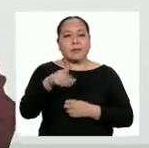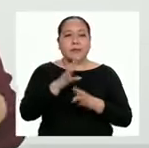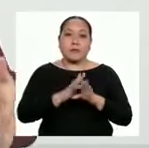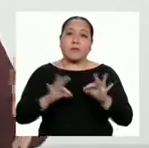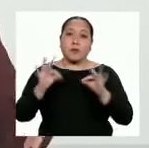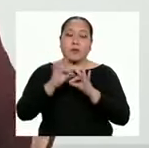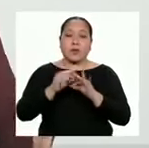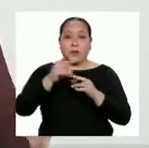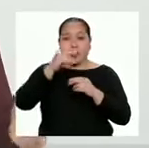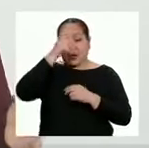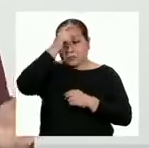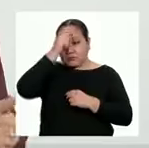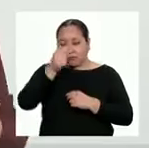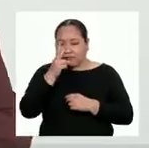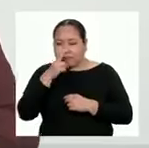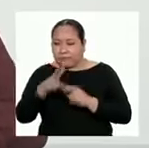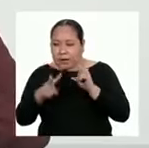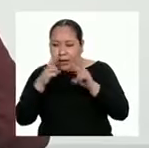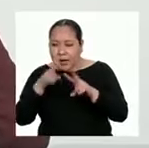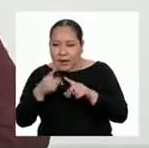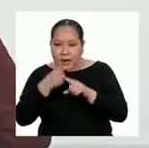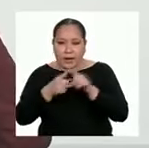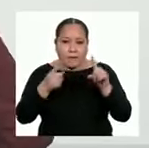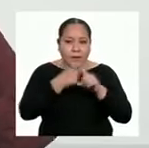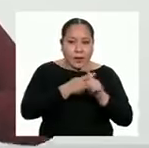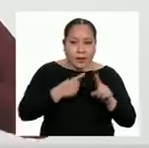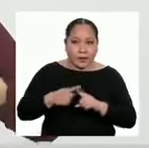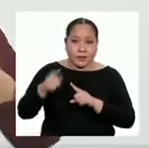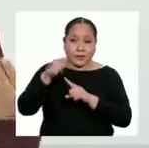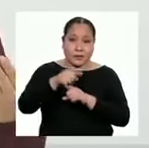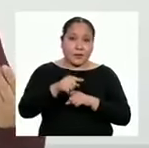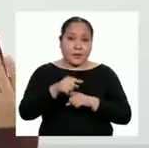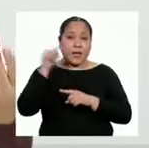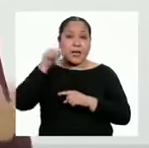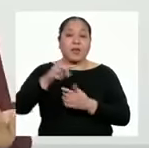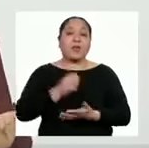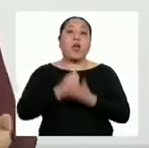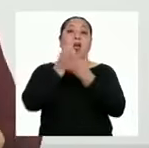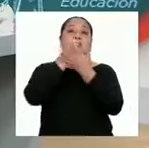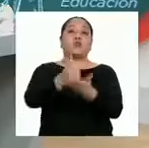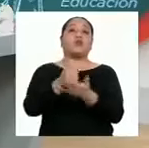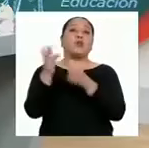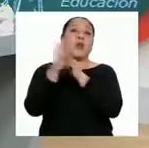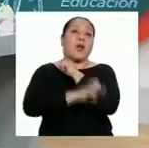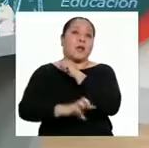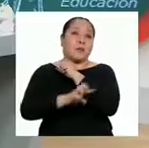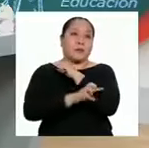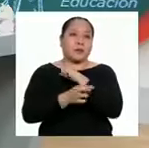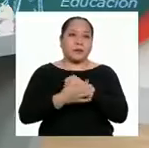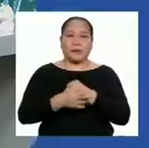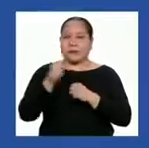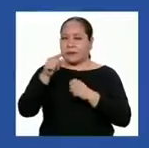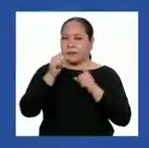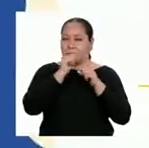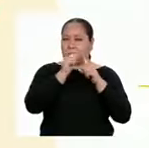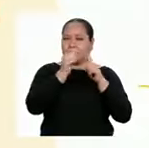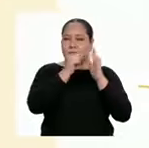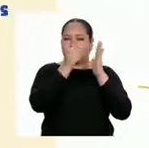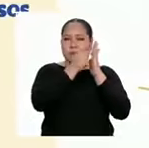importante reconocer la diversidad como un recurso que enriquece al país. Ingrediente